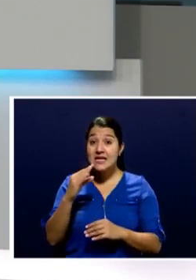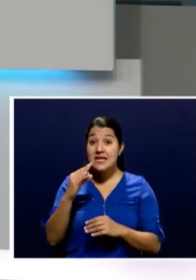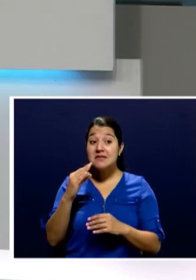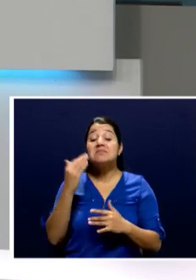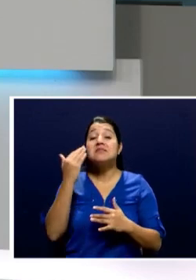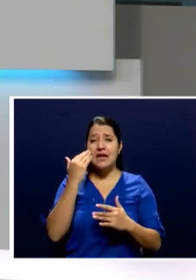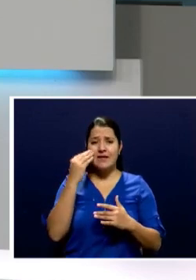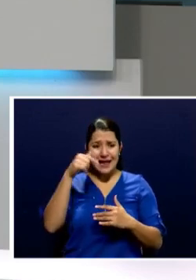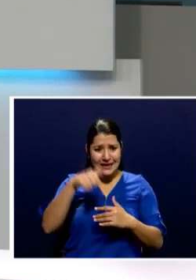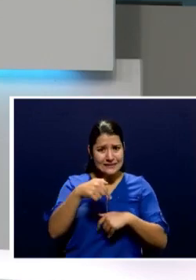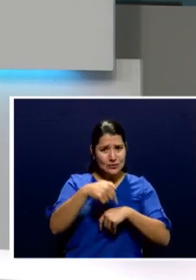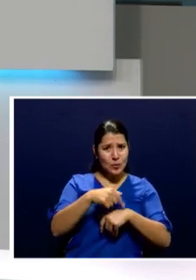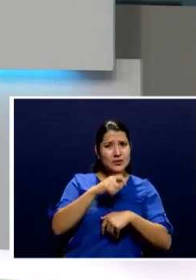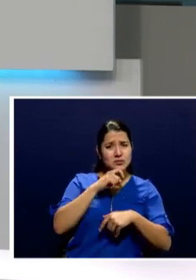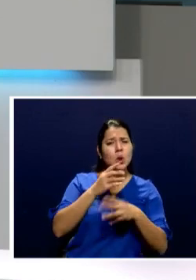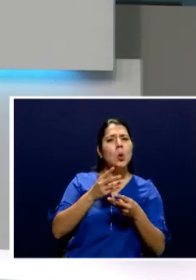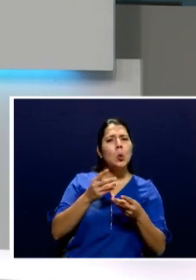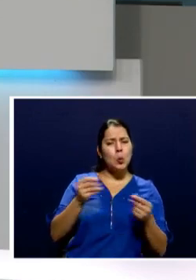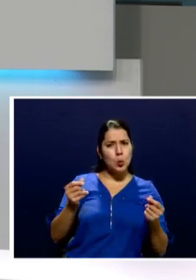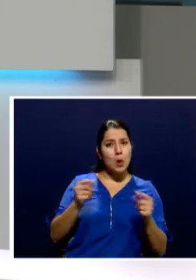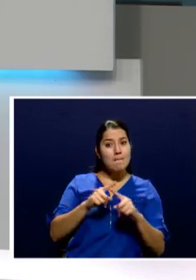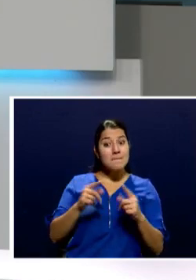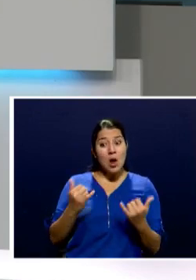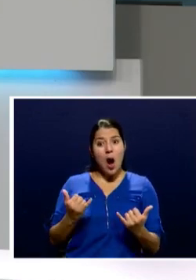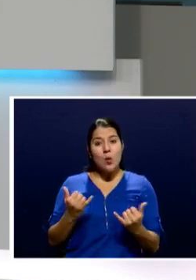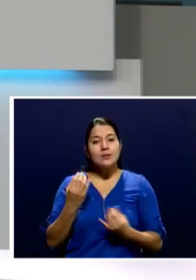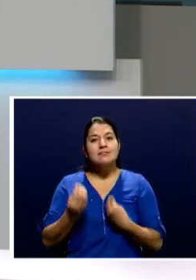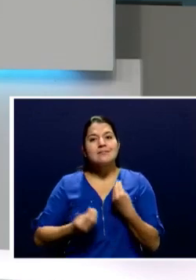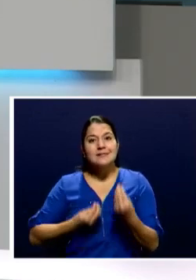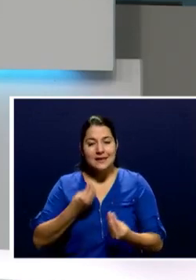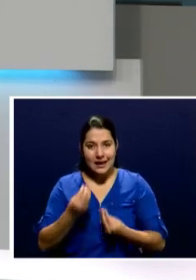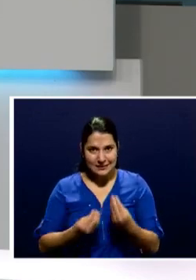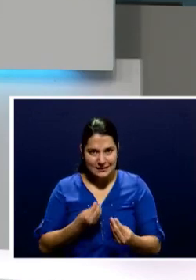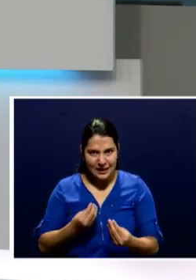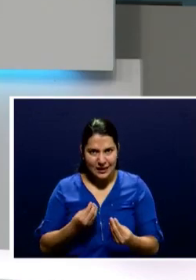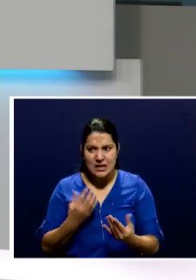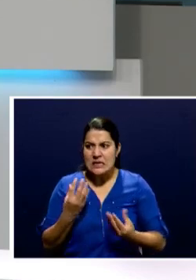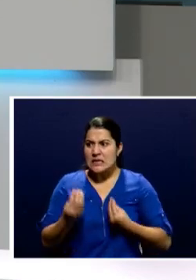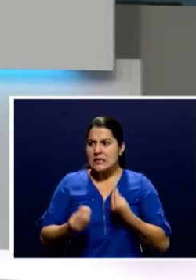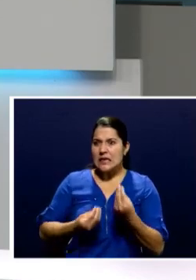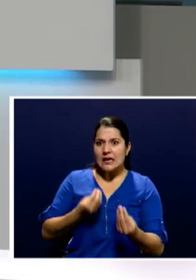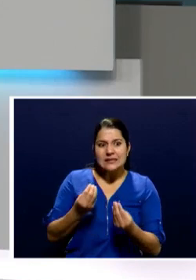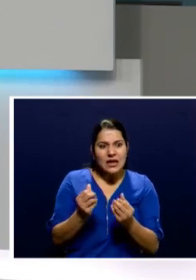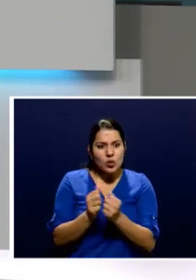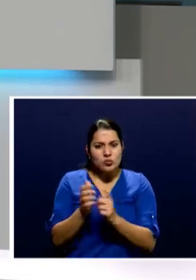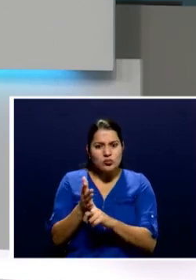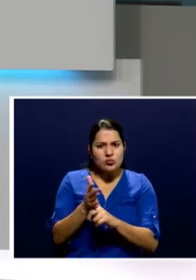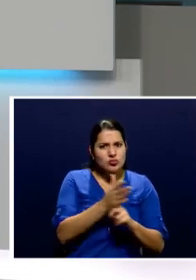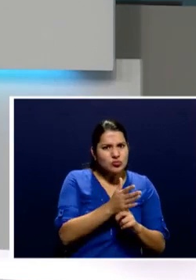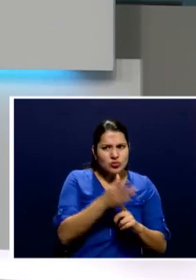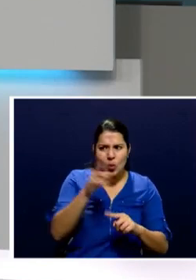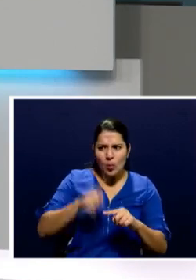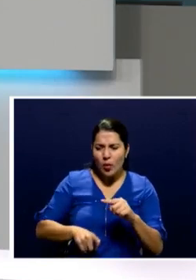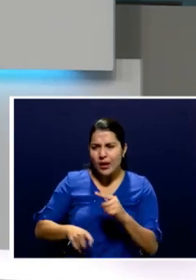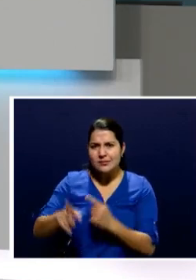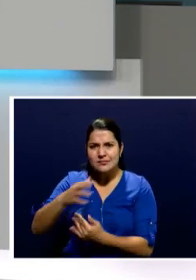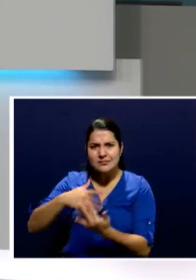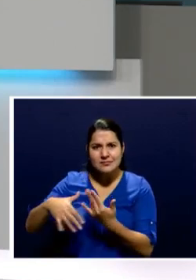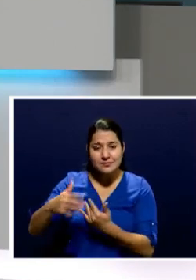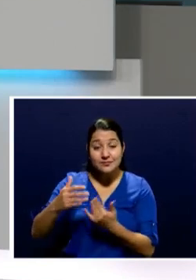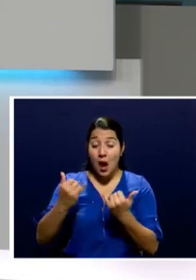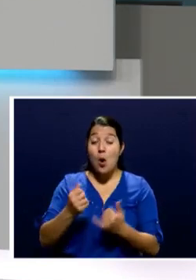pasará. Pero, ¿qué hacer mientras pasa? ¿Qué hacer con el aislamiento social? La